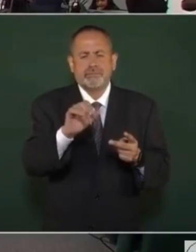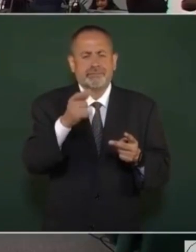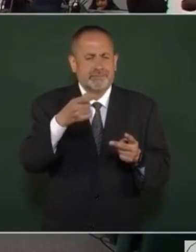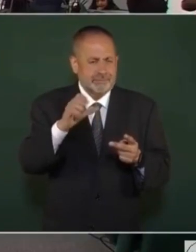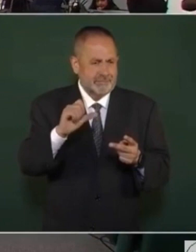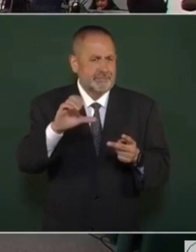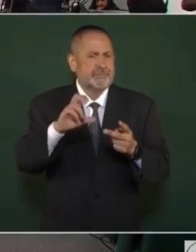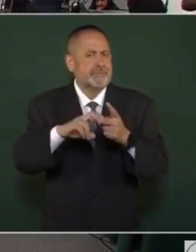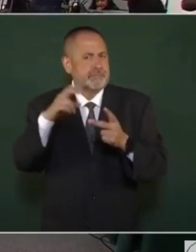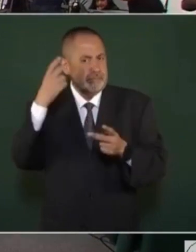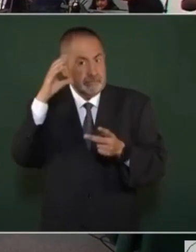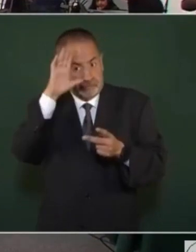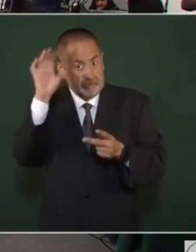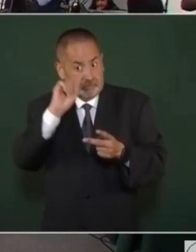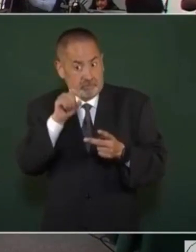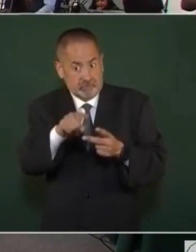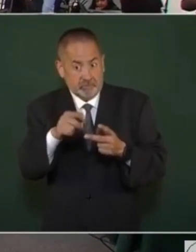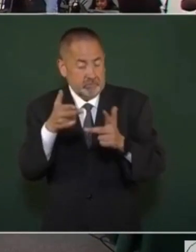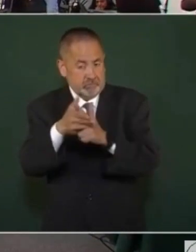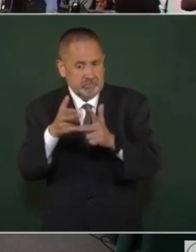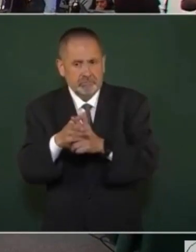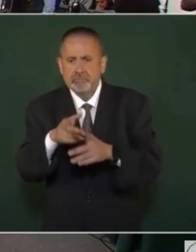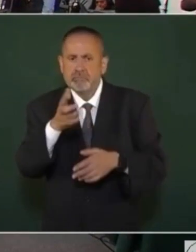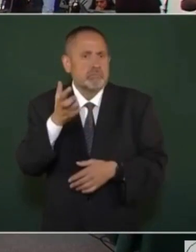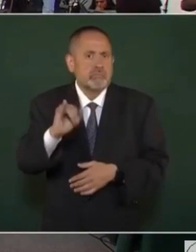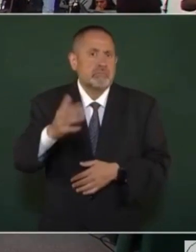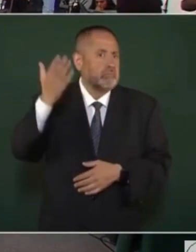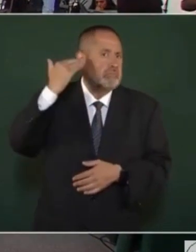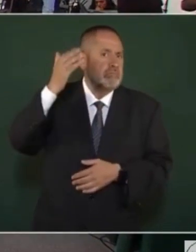en Morelos, y así era.